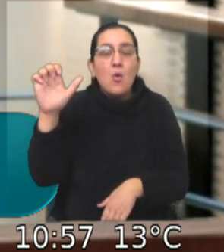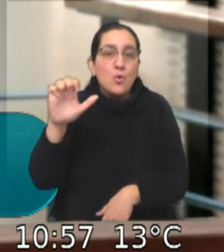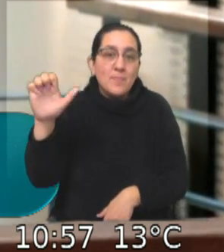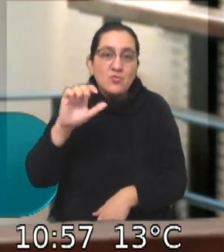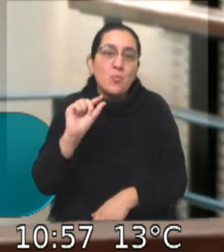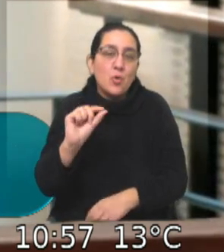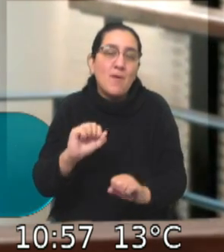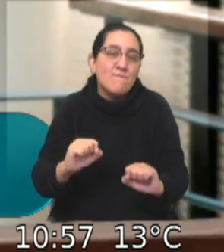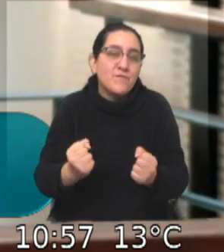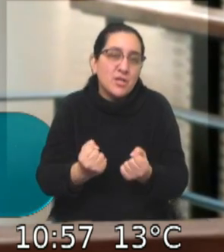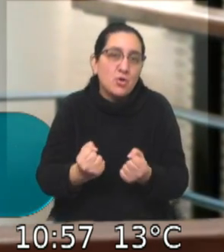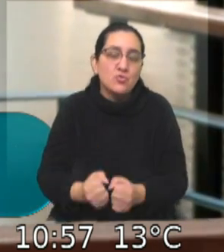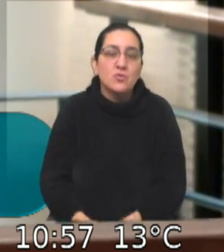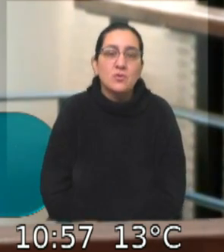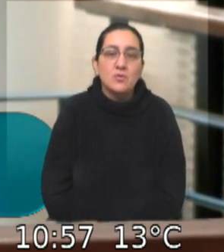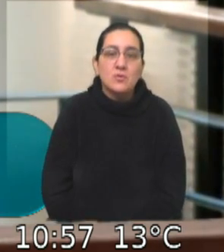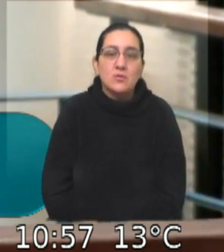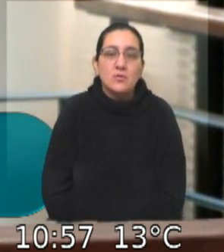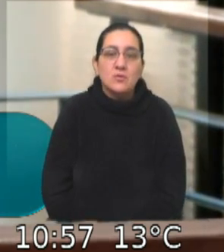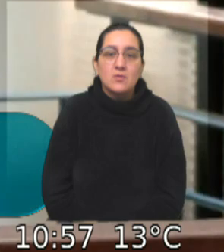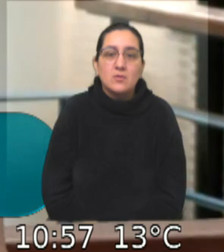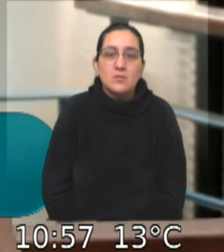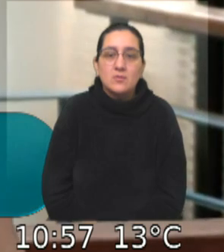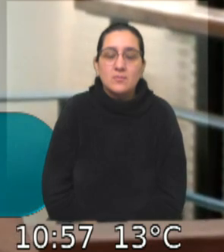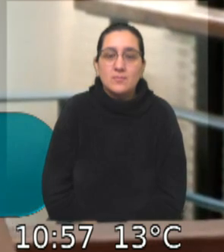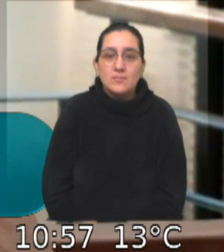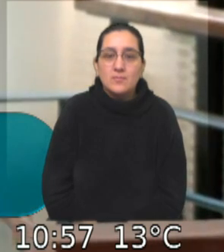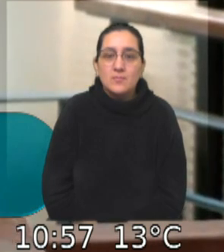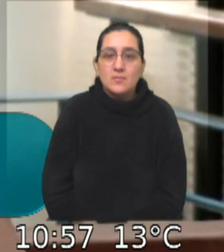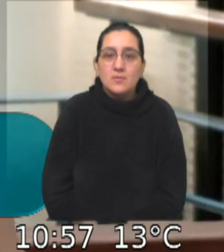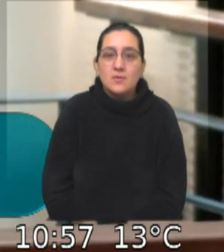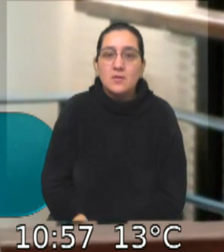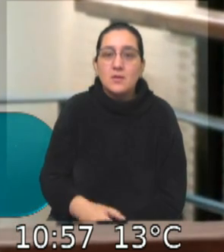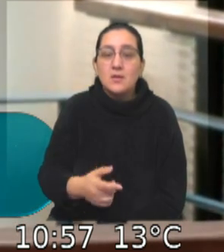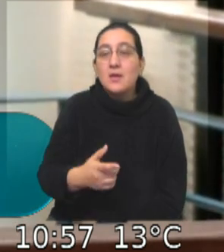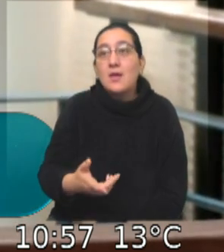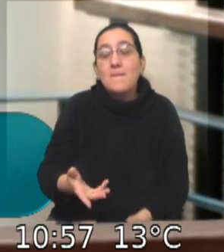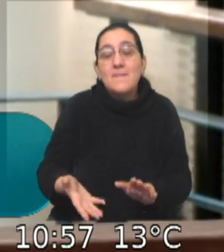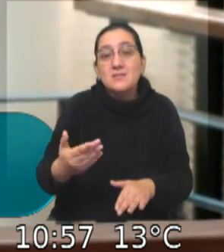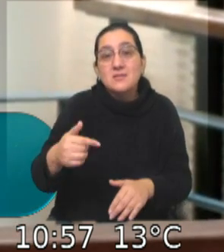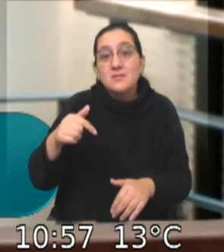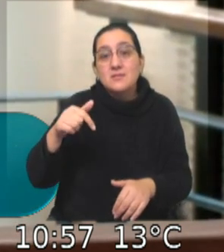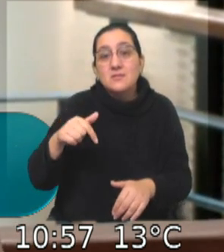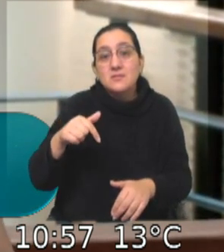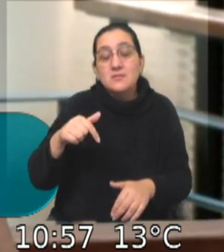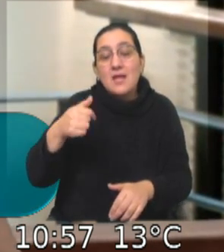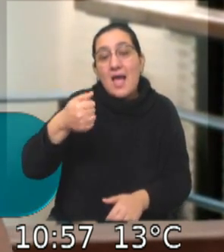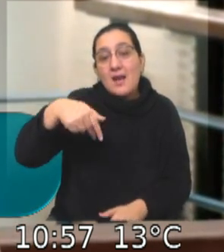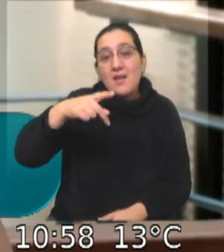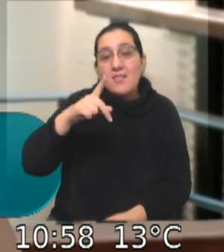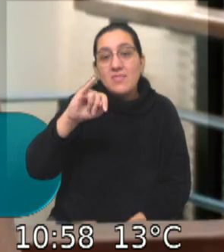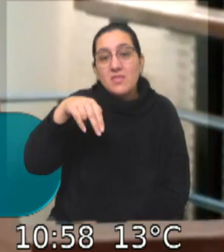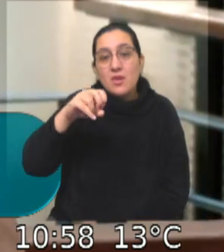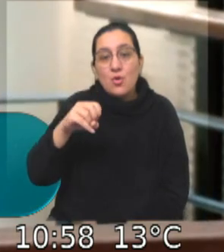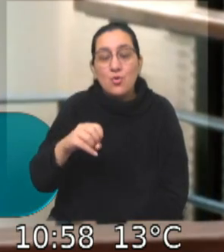para hacértelo rápido la respuesta, que unas miradas más andinas, ¿no? Y eso tiene que ver algo también